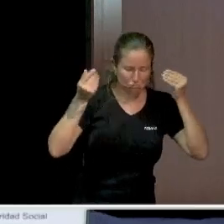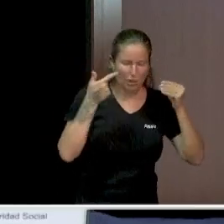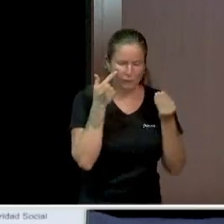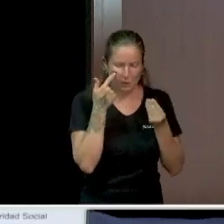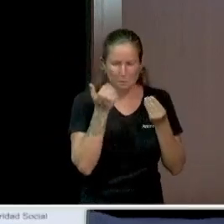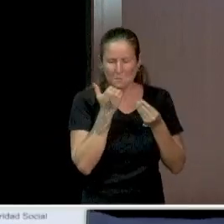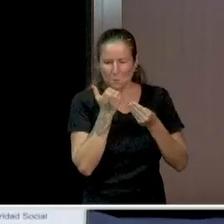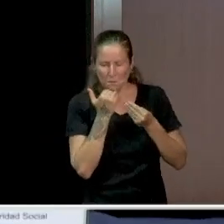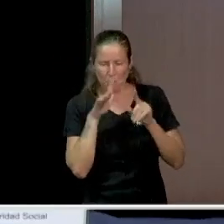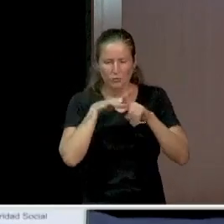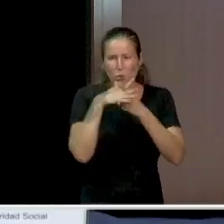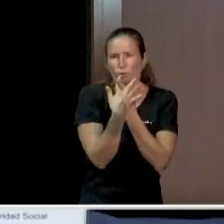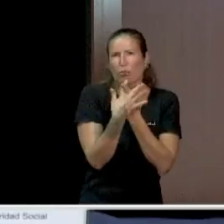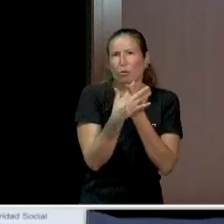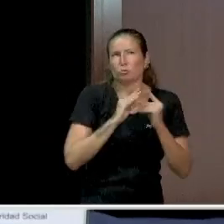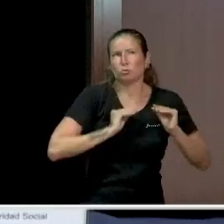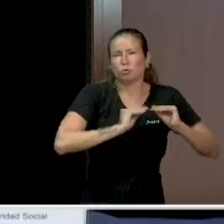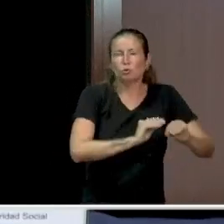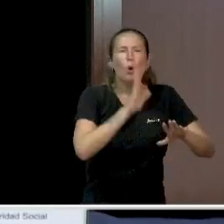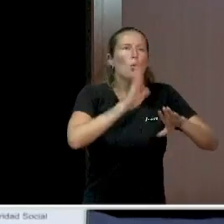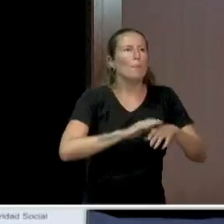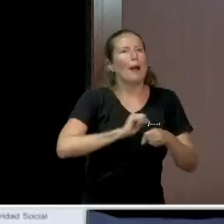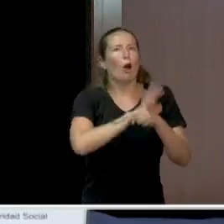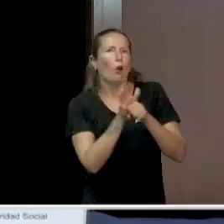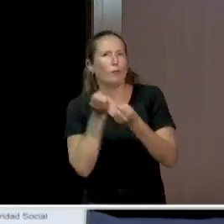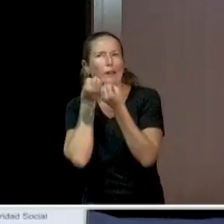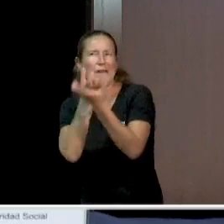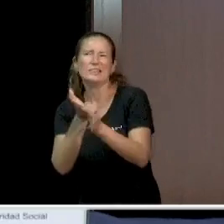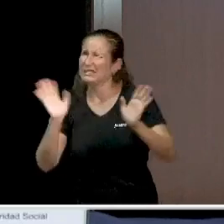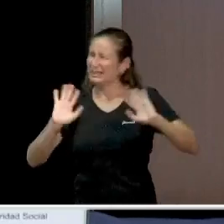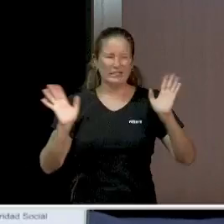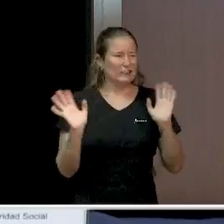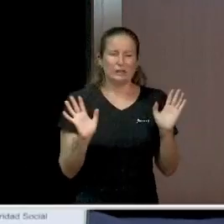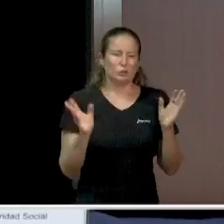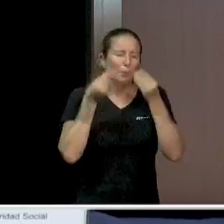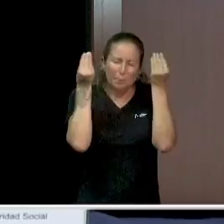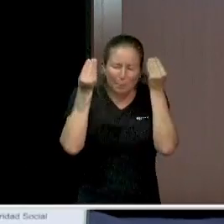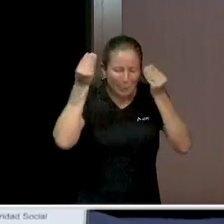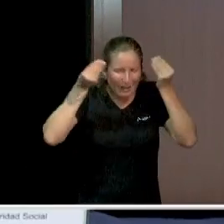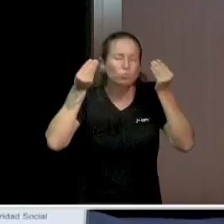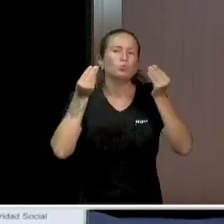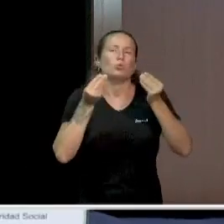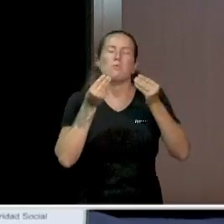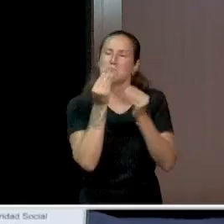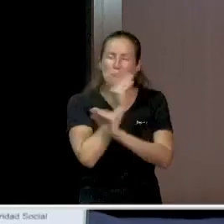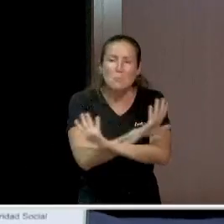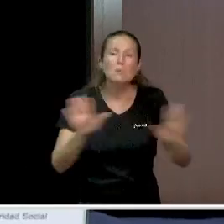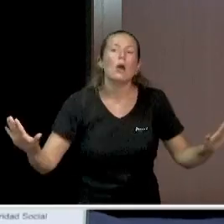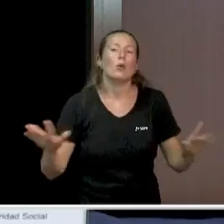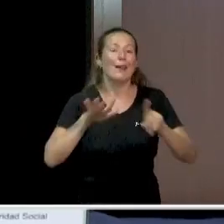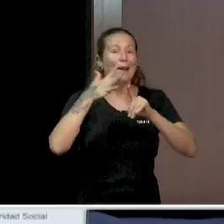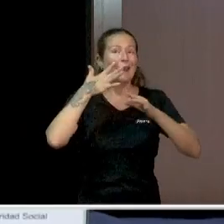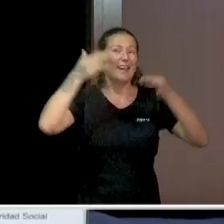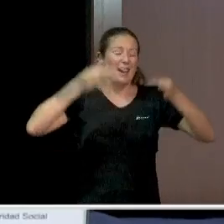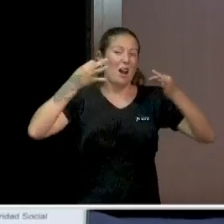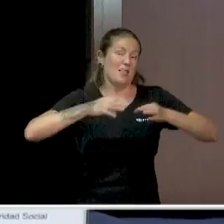distorsiones derivadas de la COVID. Entendí que lo mejor era contemplar la realidad de la